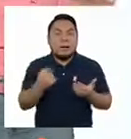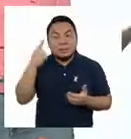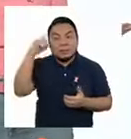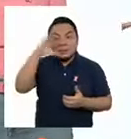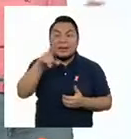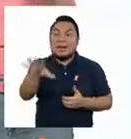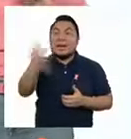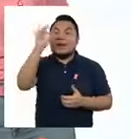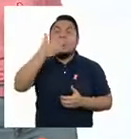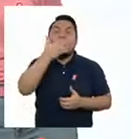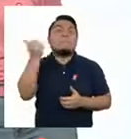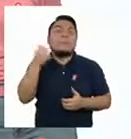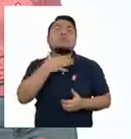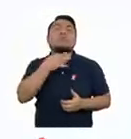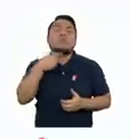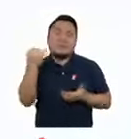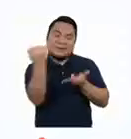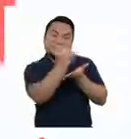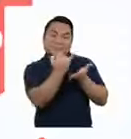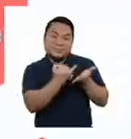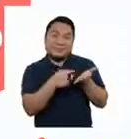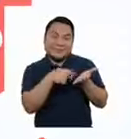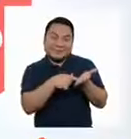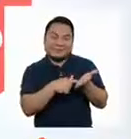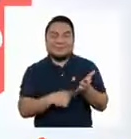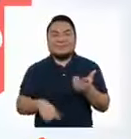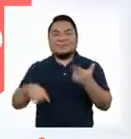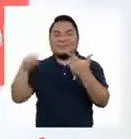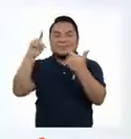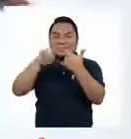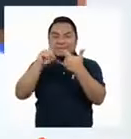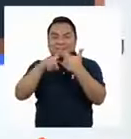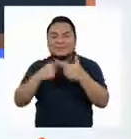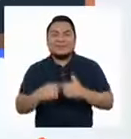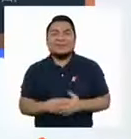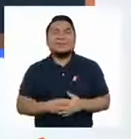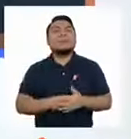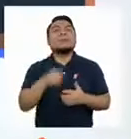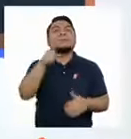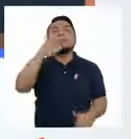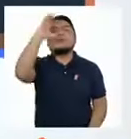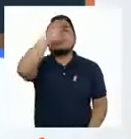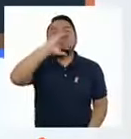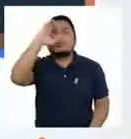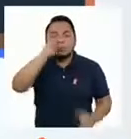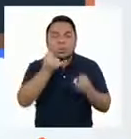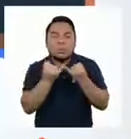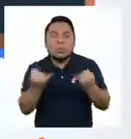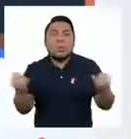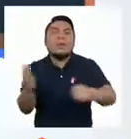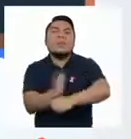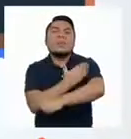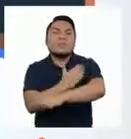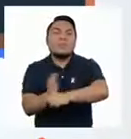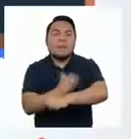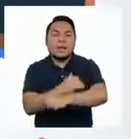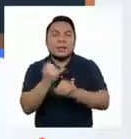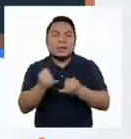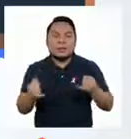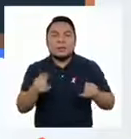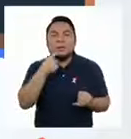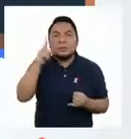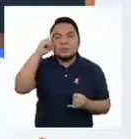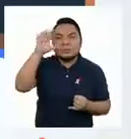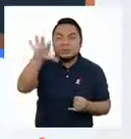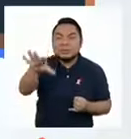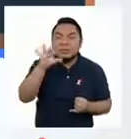que más les guste y dibújenlo. 2. Busquen instrumentos caseros y marquen el